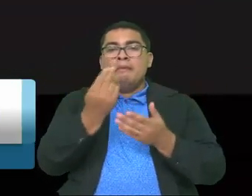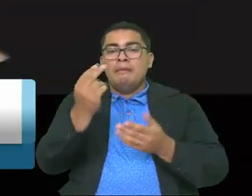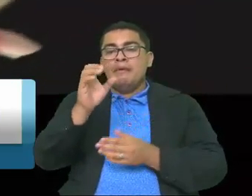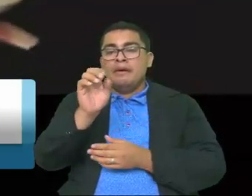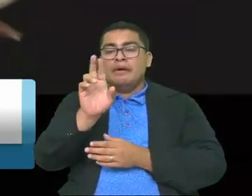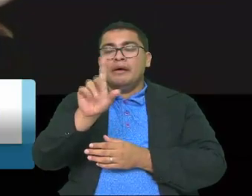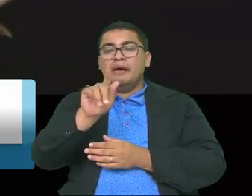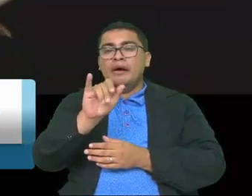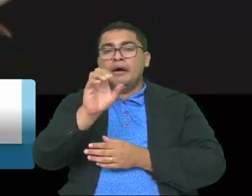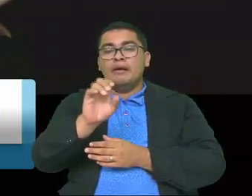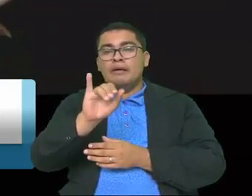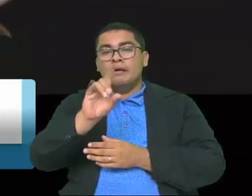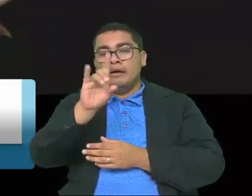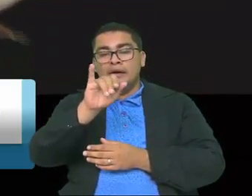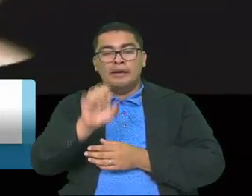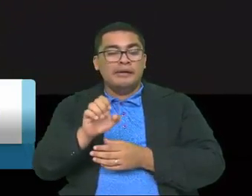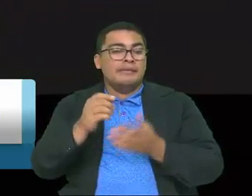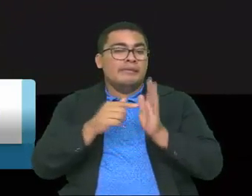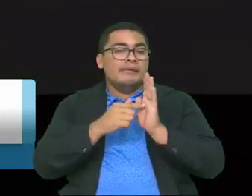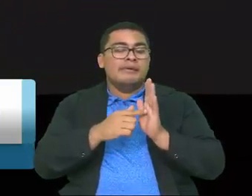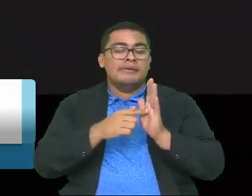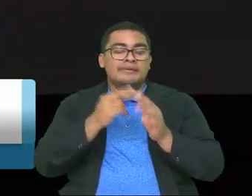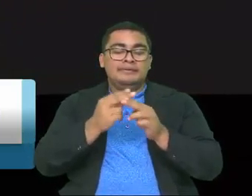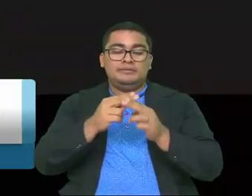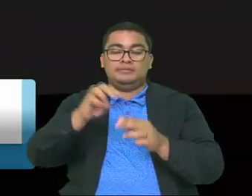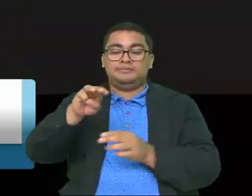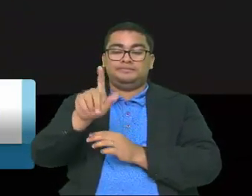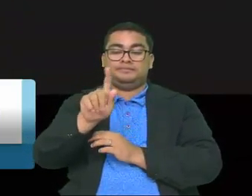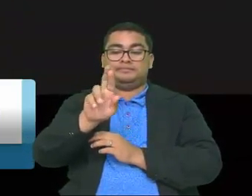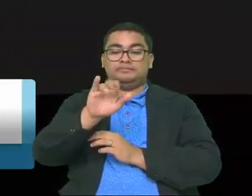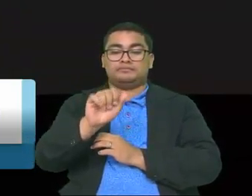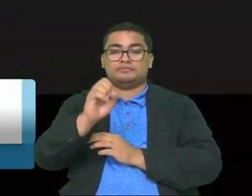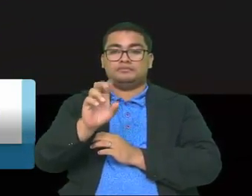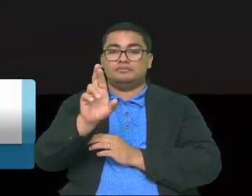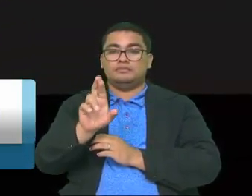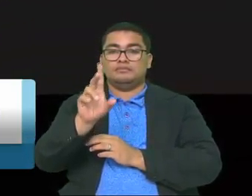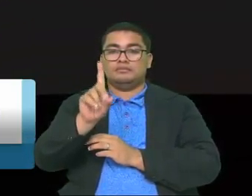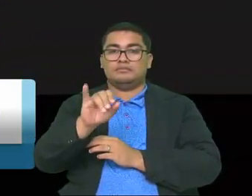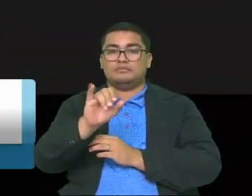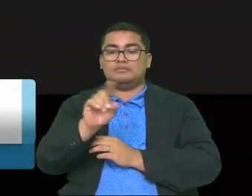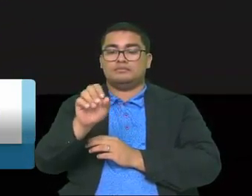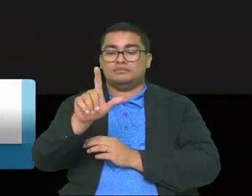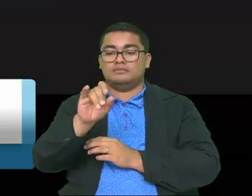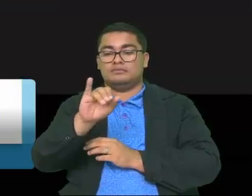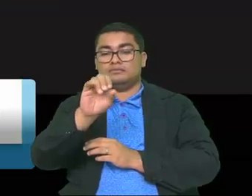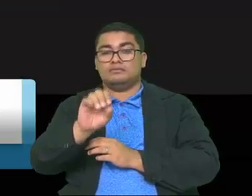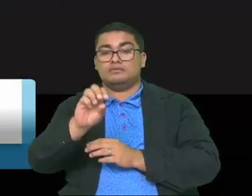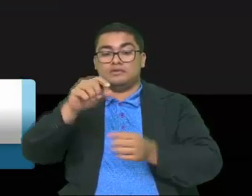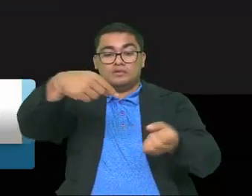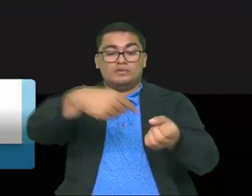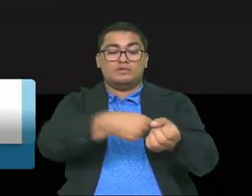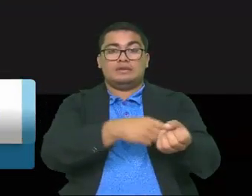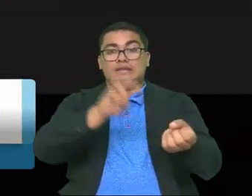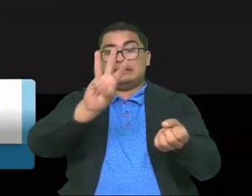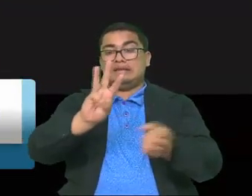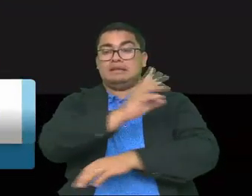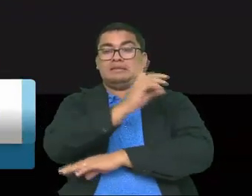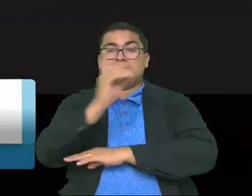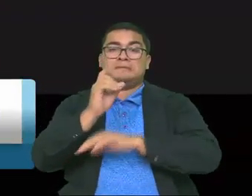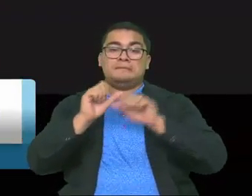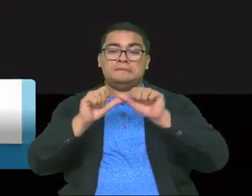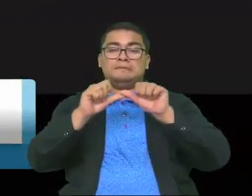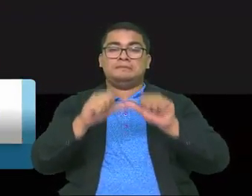patología sistémica, inmunológica, pues se trata con corticoides, y en este caso el paciente tiende o va a mejorar